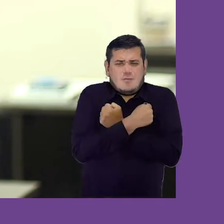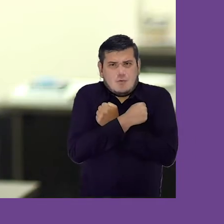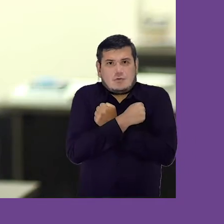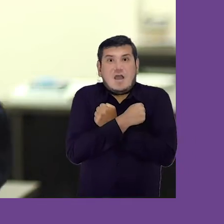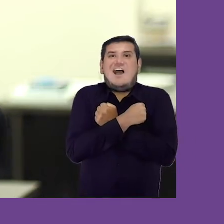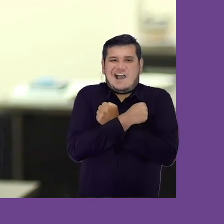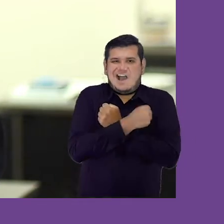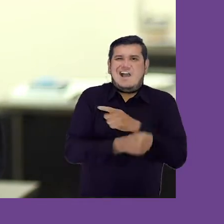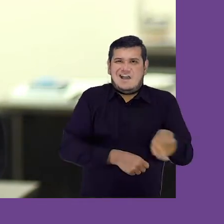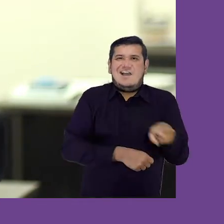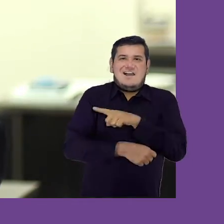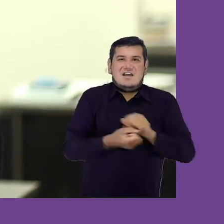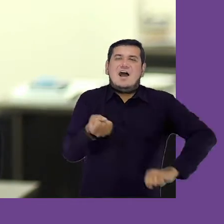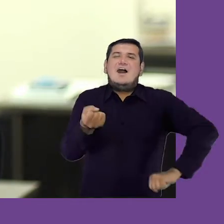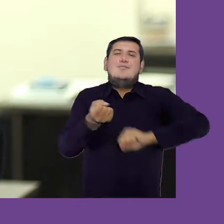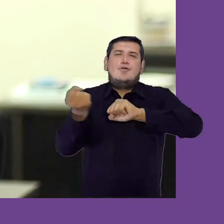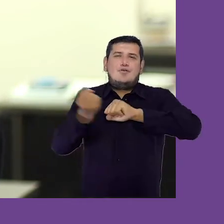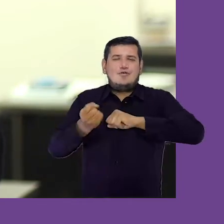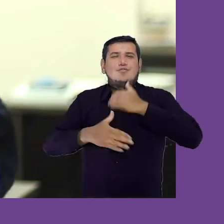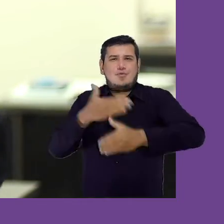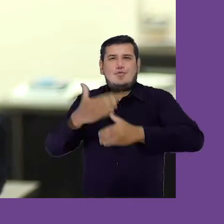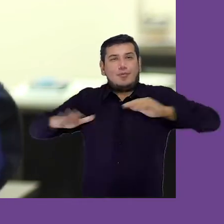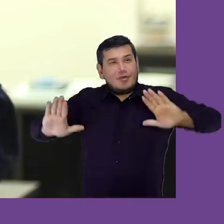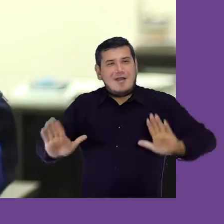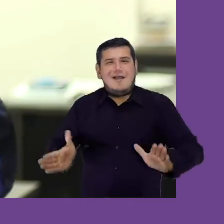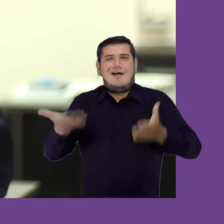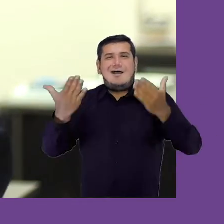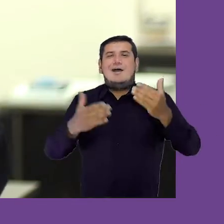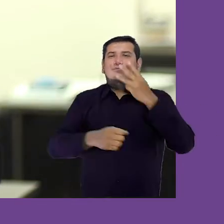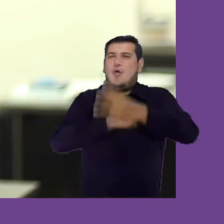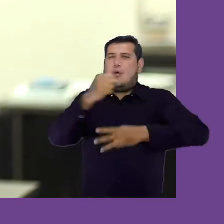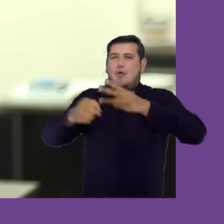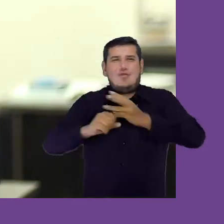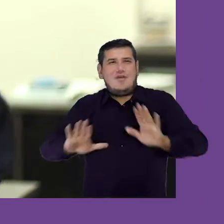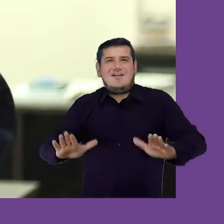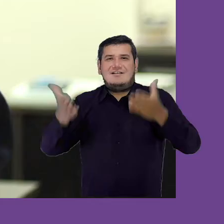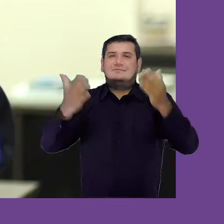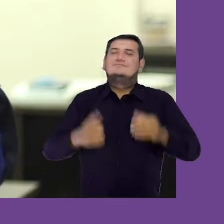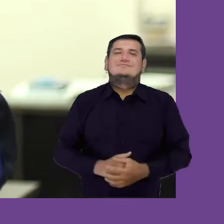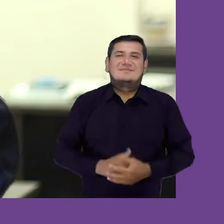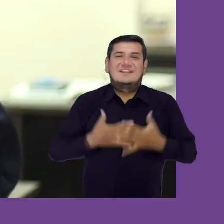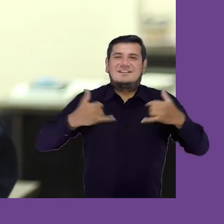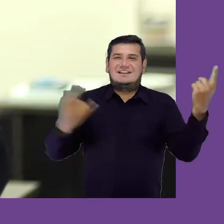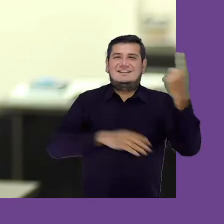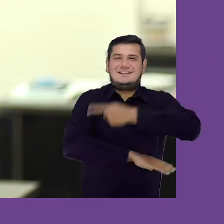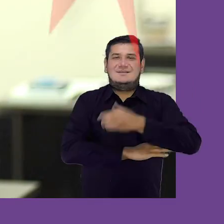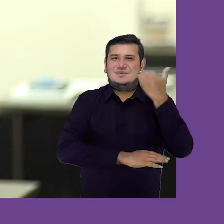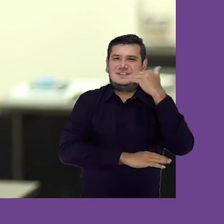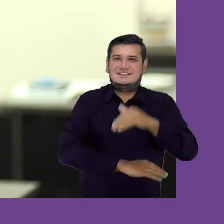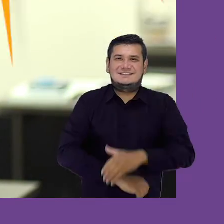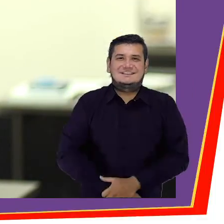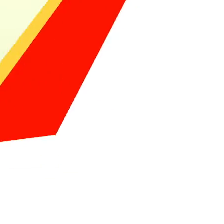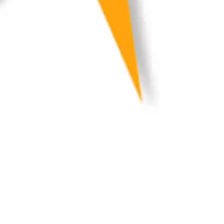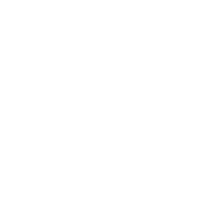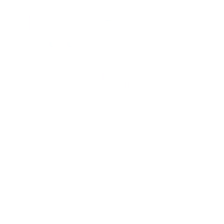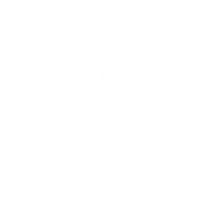amor ayudan a construir un mundo cada vez mejor. ¡Feliz día, mujeres!